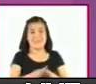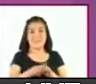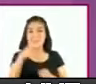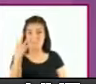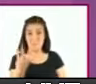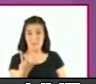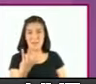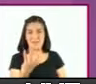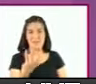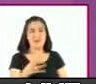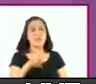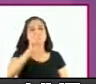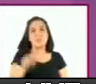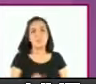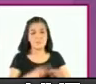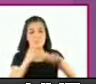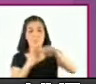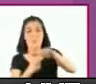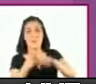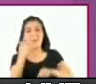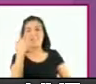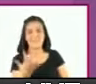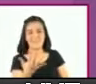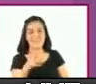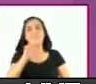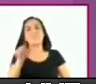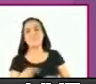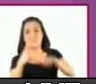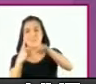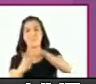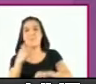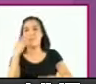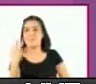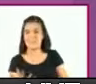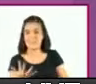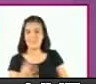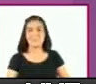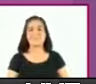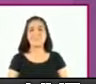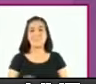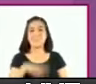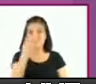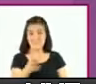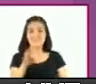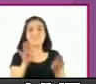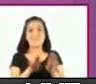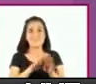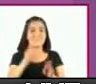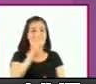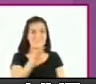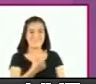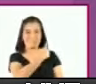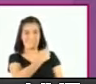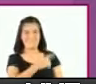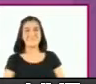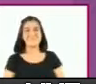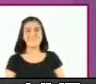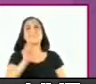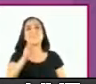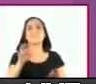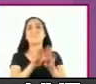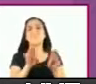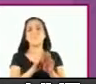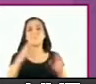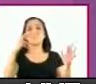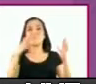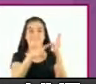4 y luego se le suma 5 al término anterior. Usando esta notación, la regla general se